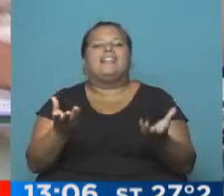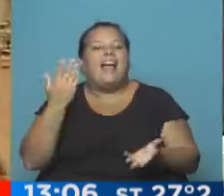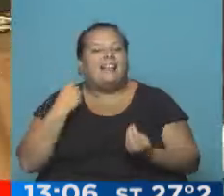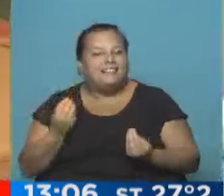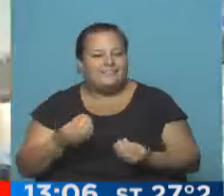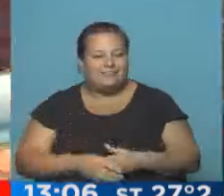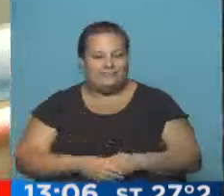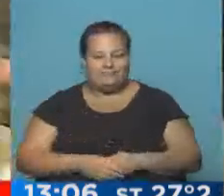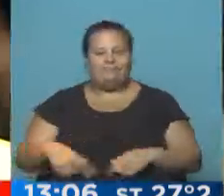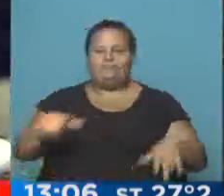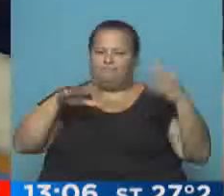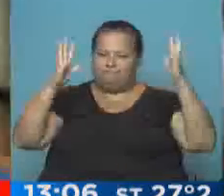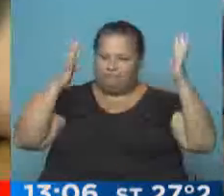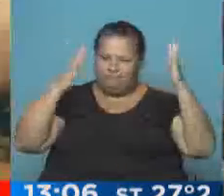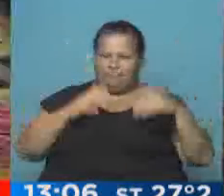pasaba.